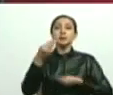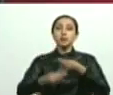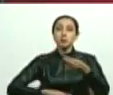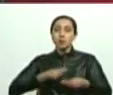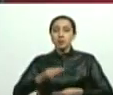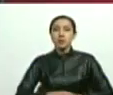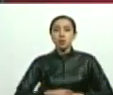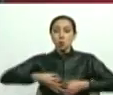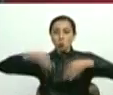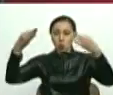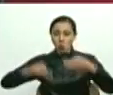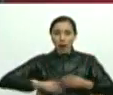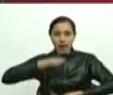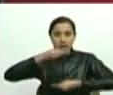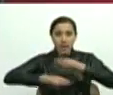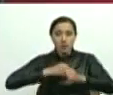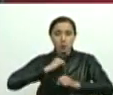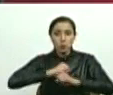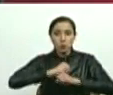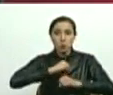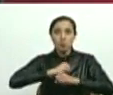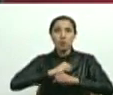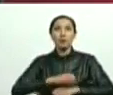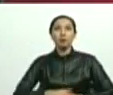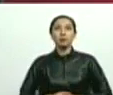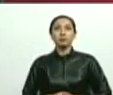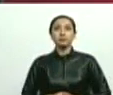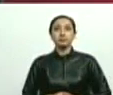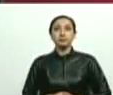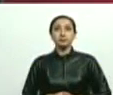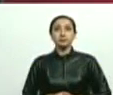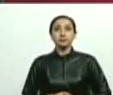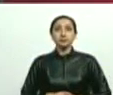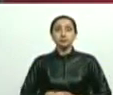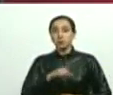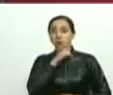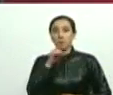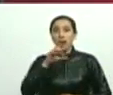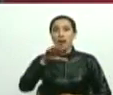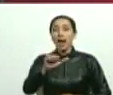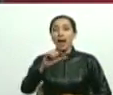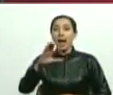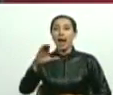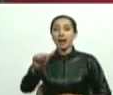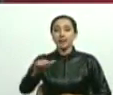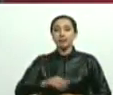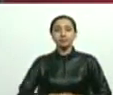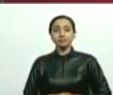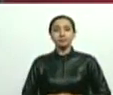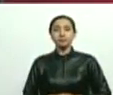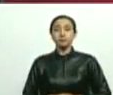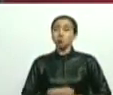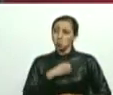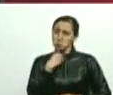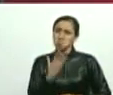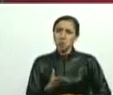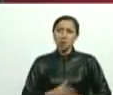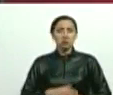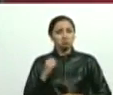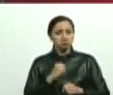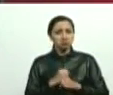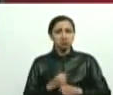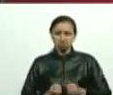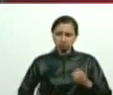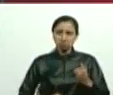concretas de acción? Las AK que creamos hace unos años tuvieron muy buen resultado y de ahí